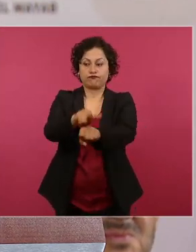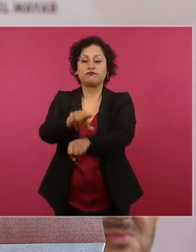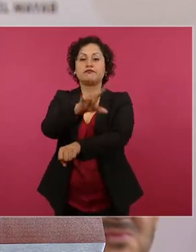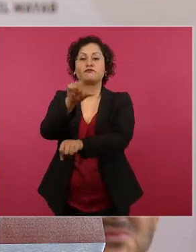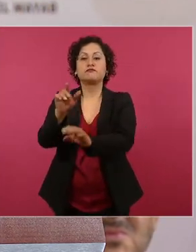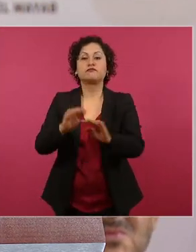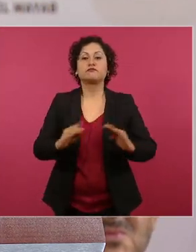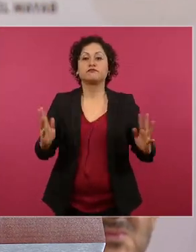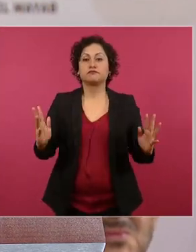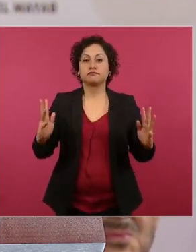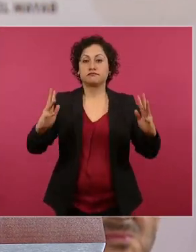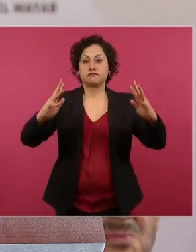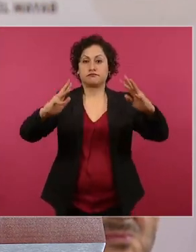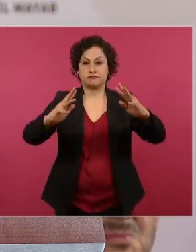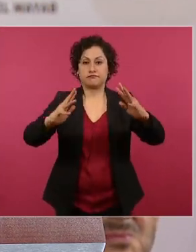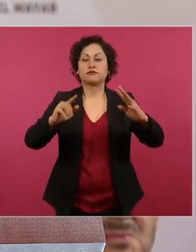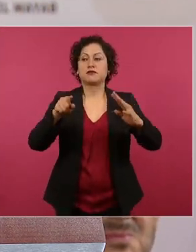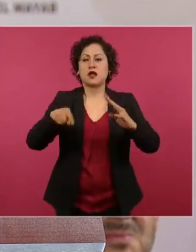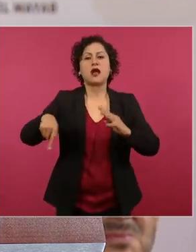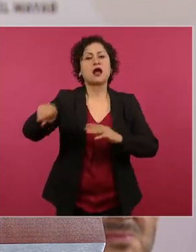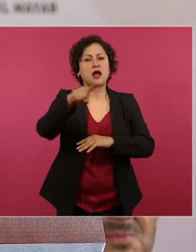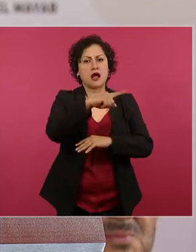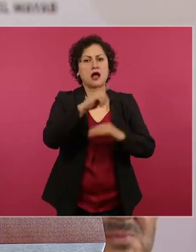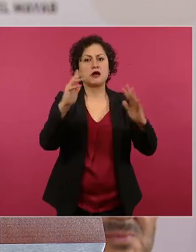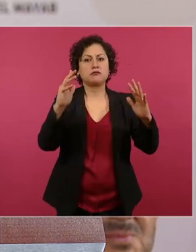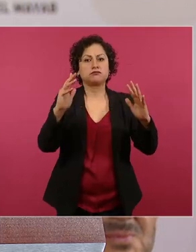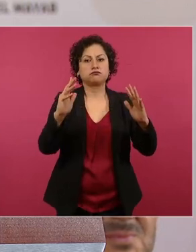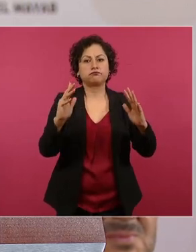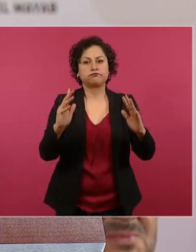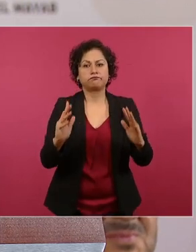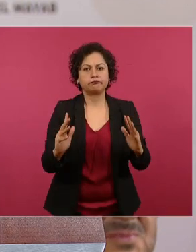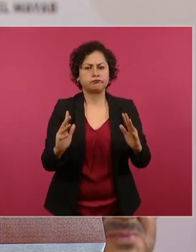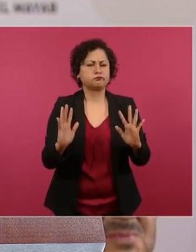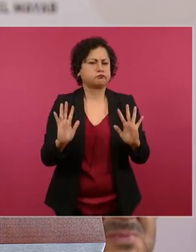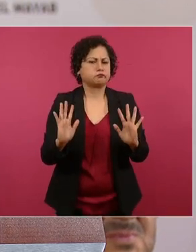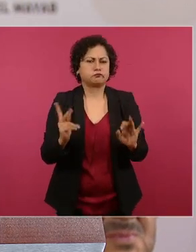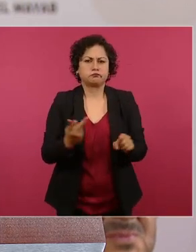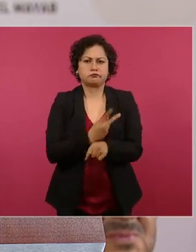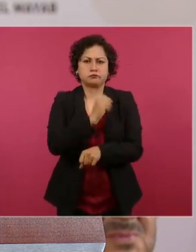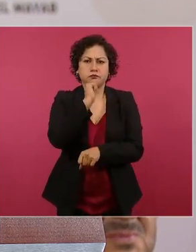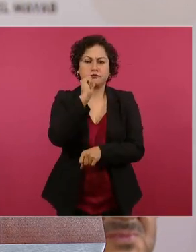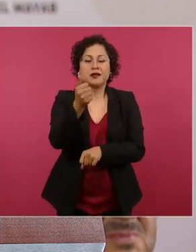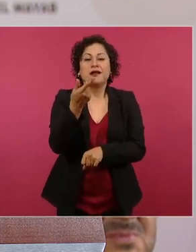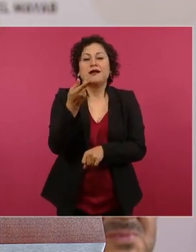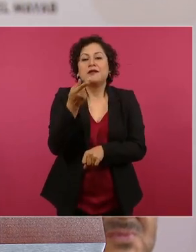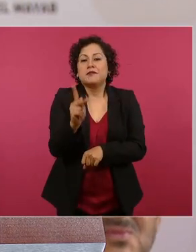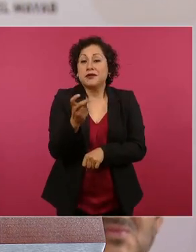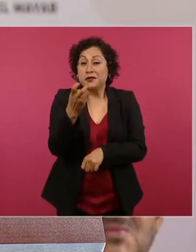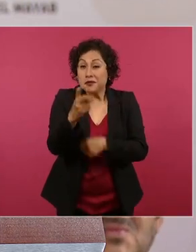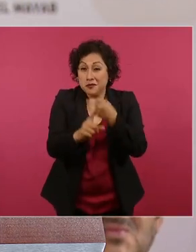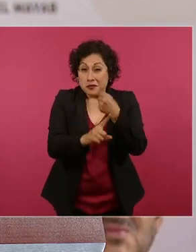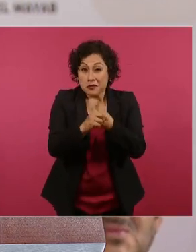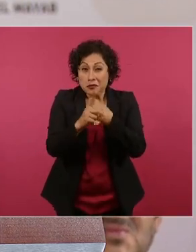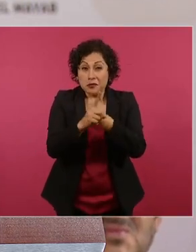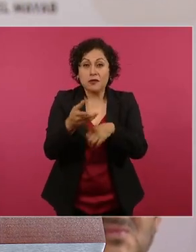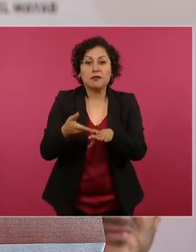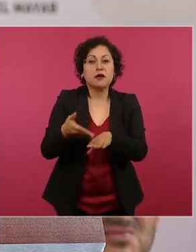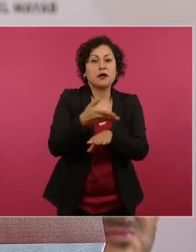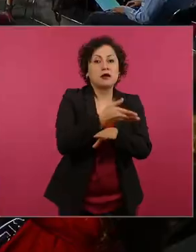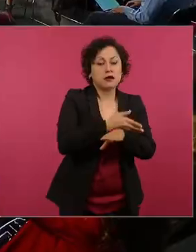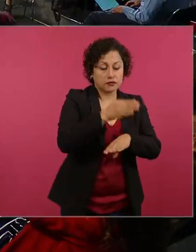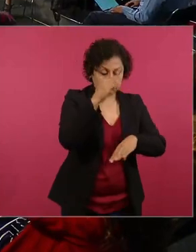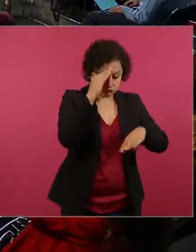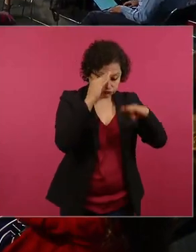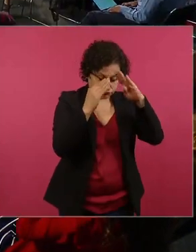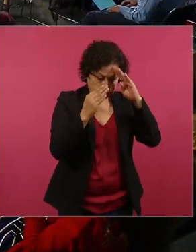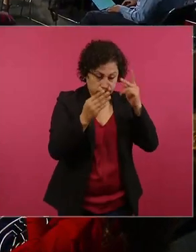terreno y no tienen este tipo de daños. Entonces, fue más bien un problema ahí de diseño y pues la expectativa que tenían de